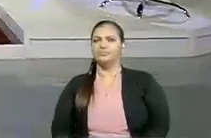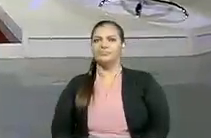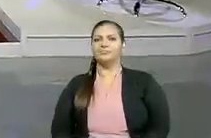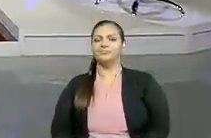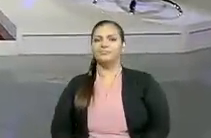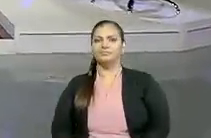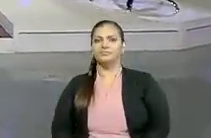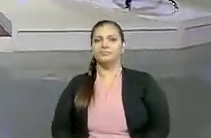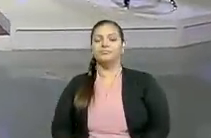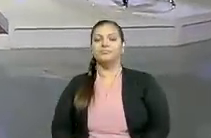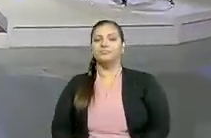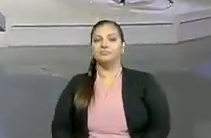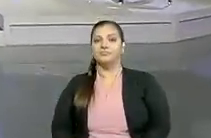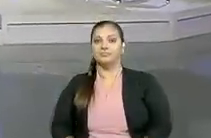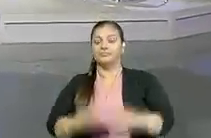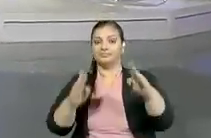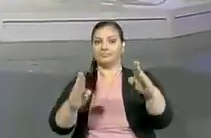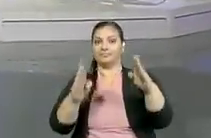Saona.